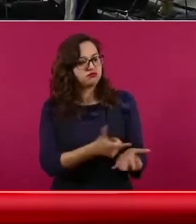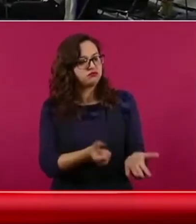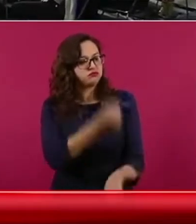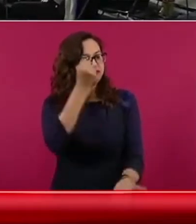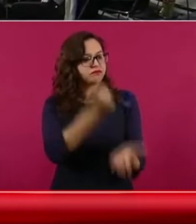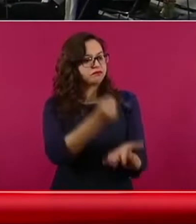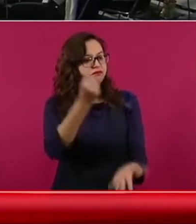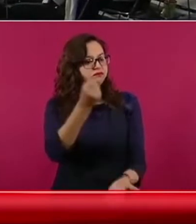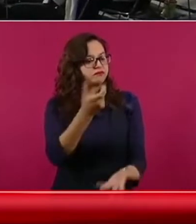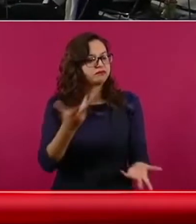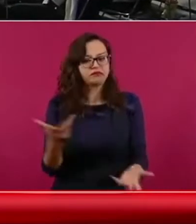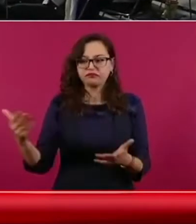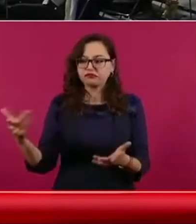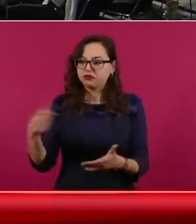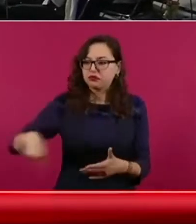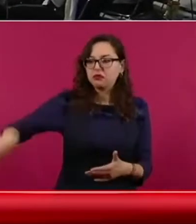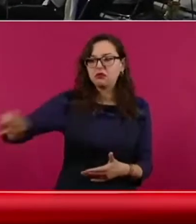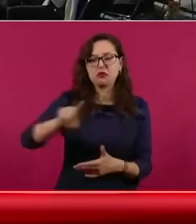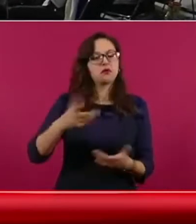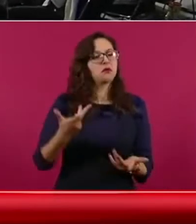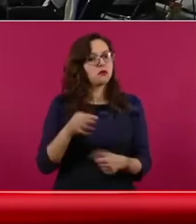pues la nacionalidad